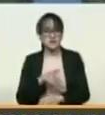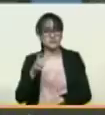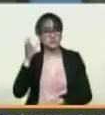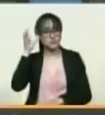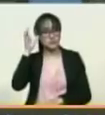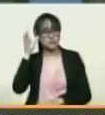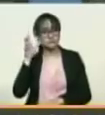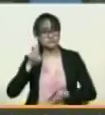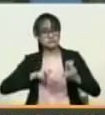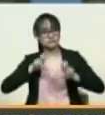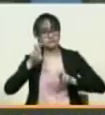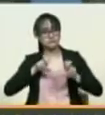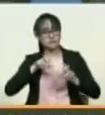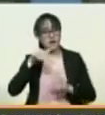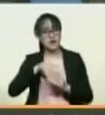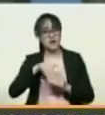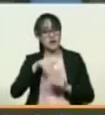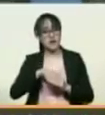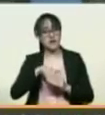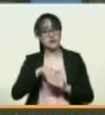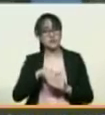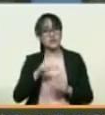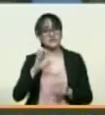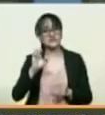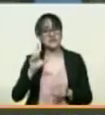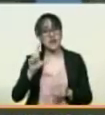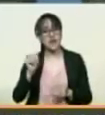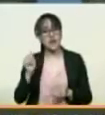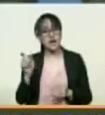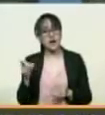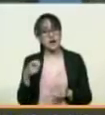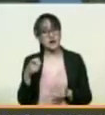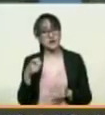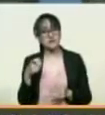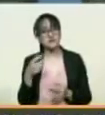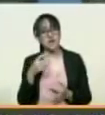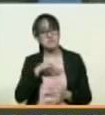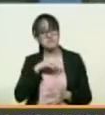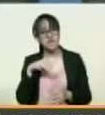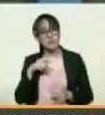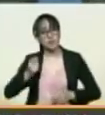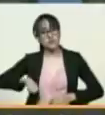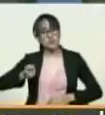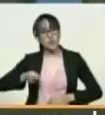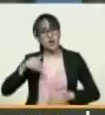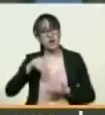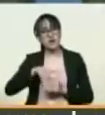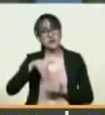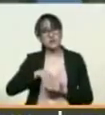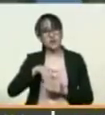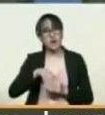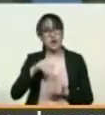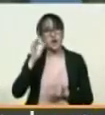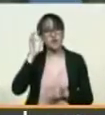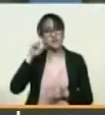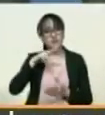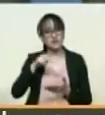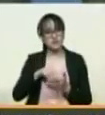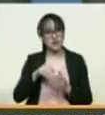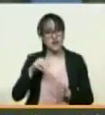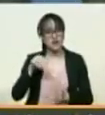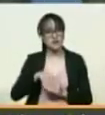de Observación Electoral, el CELA, que está compuesto por miembros de tribunales electorales, consejos nacionales electorales de